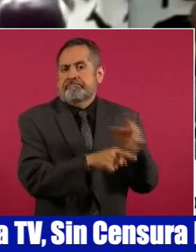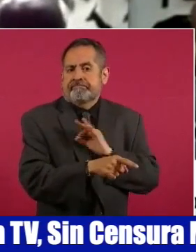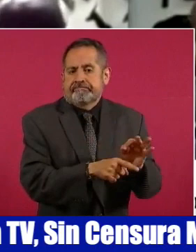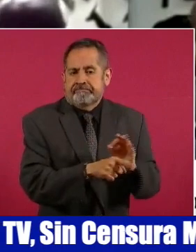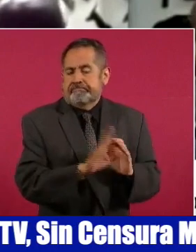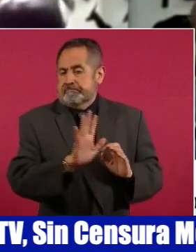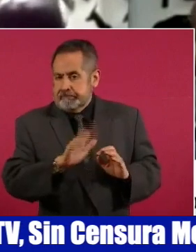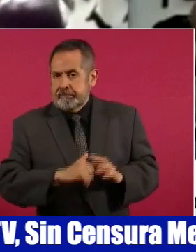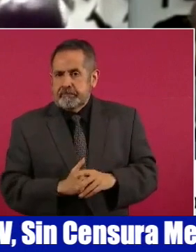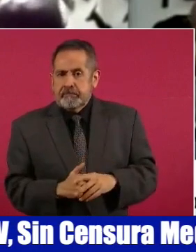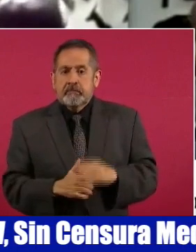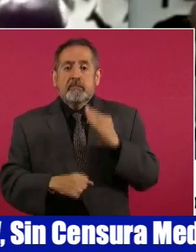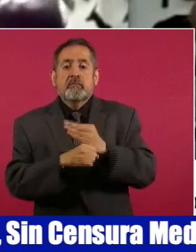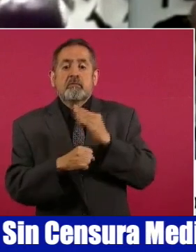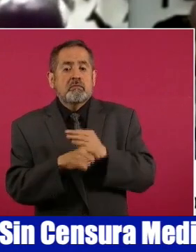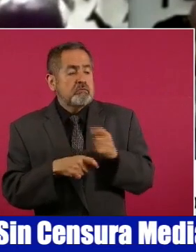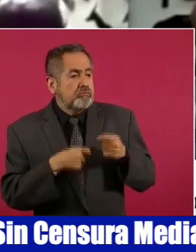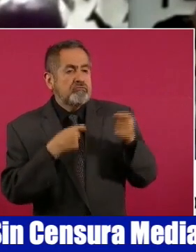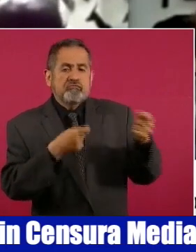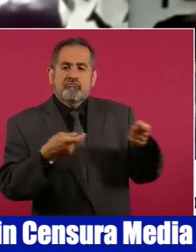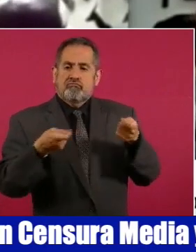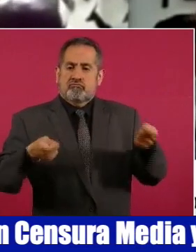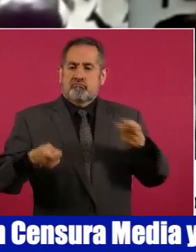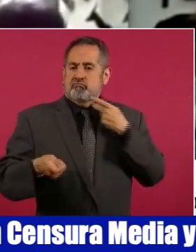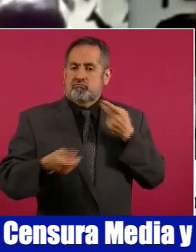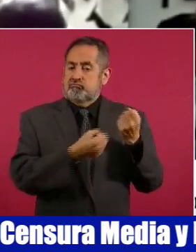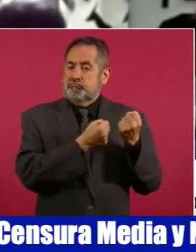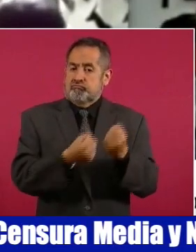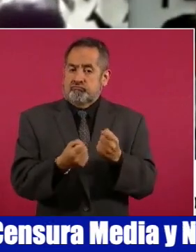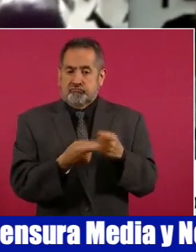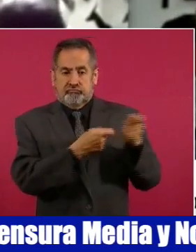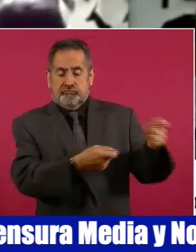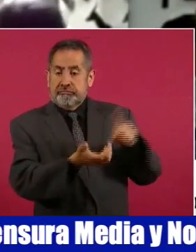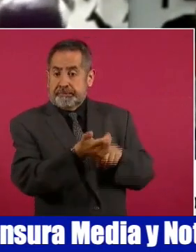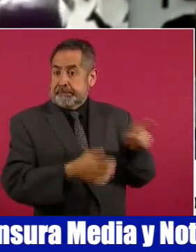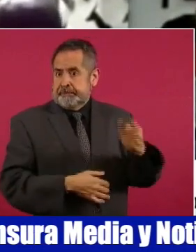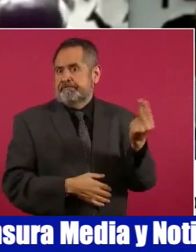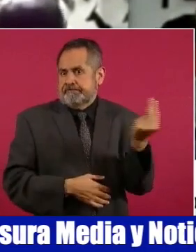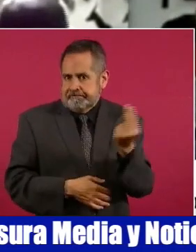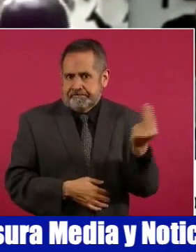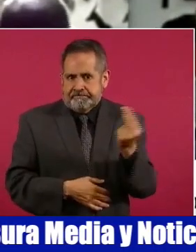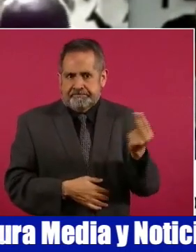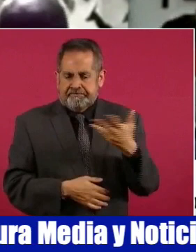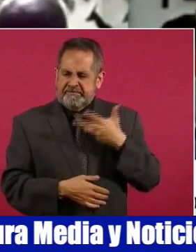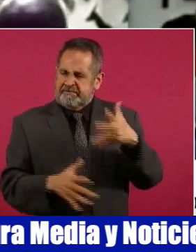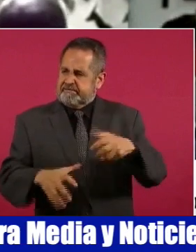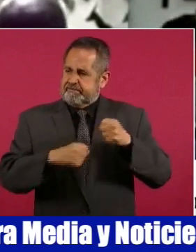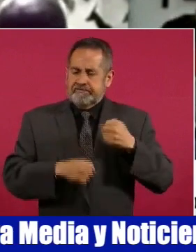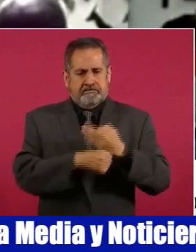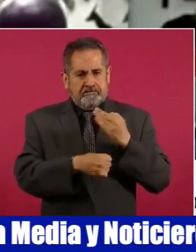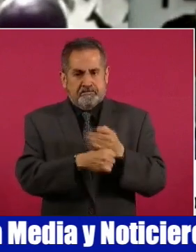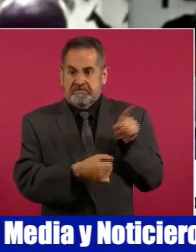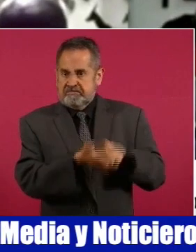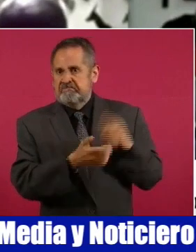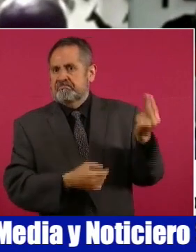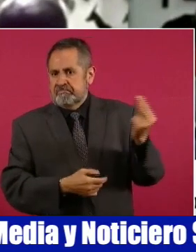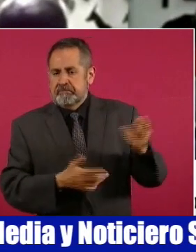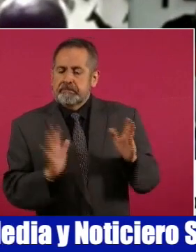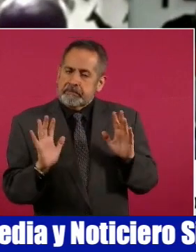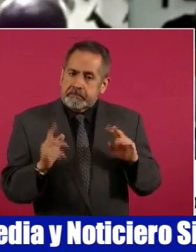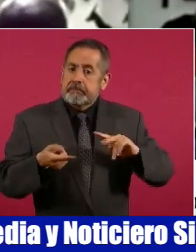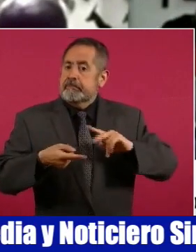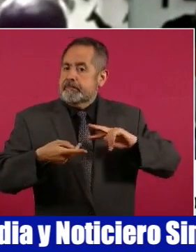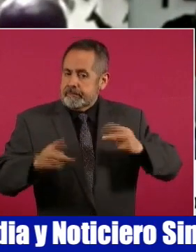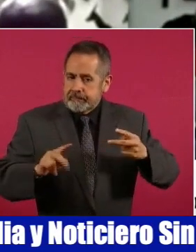Y podrías estarle dando a él un instrumento político que le urge tener en este momento. En cambio,